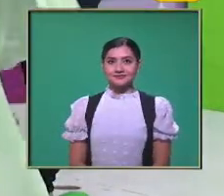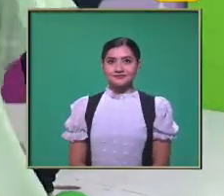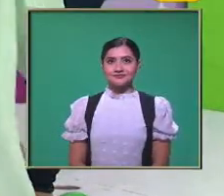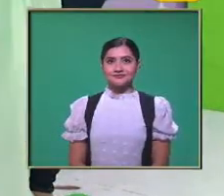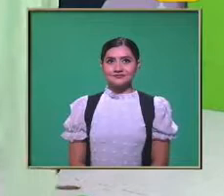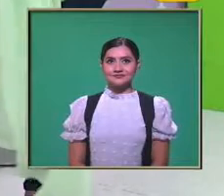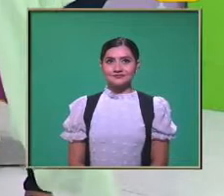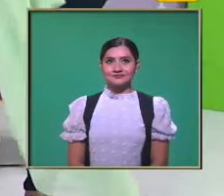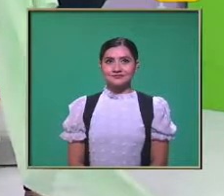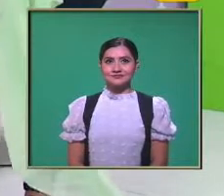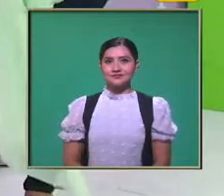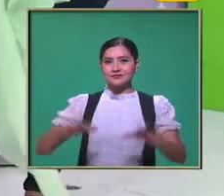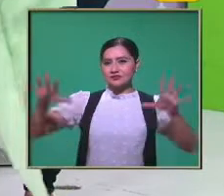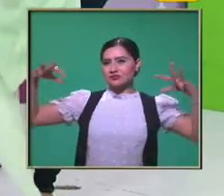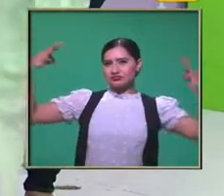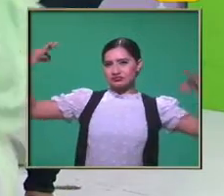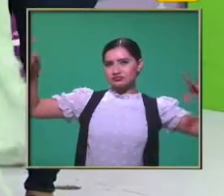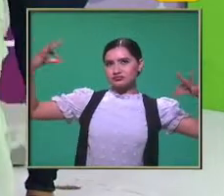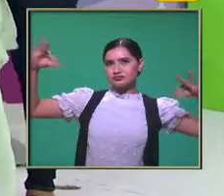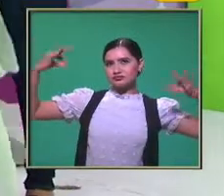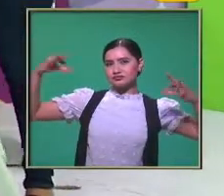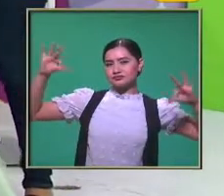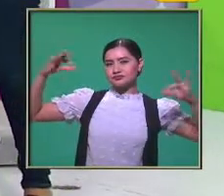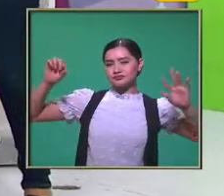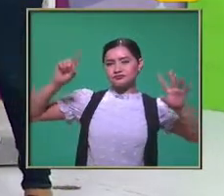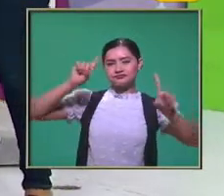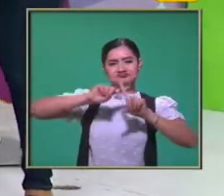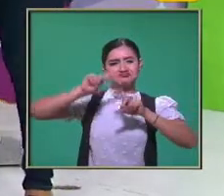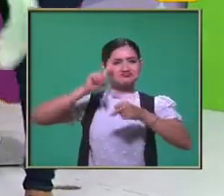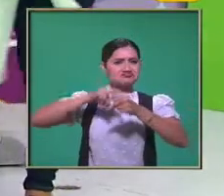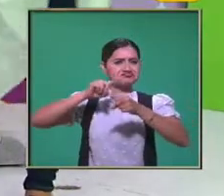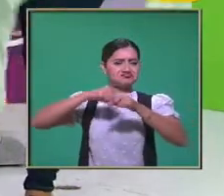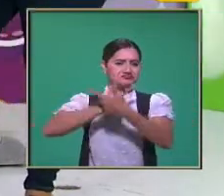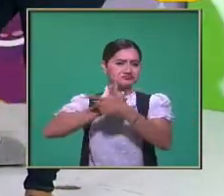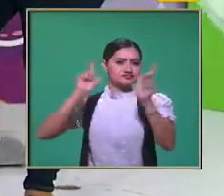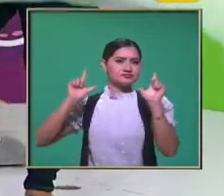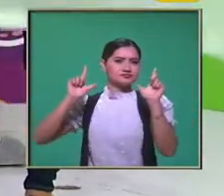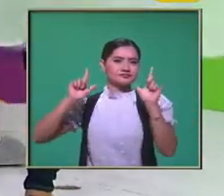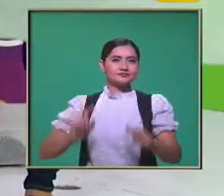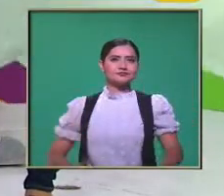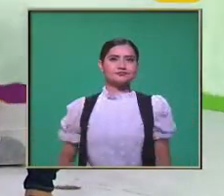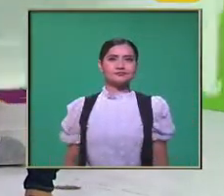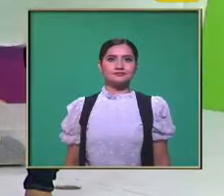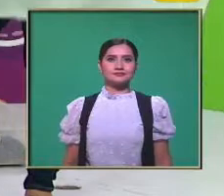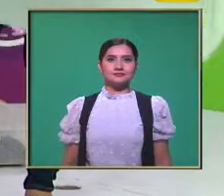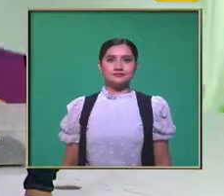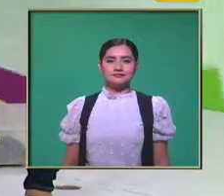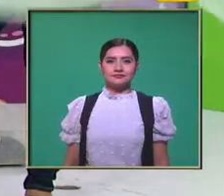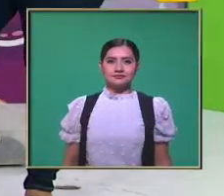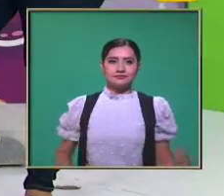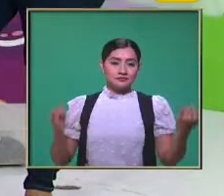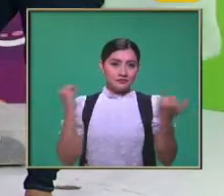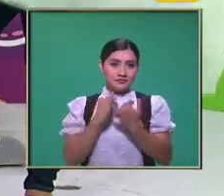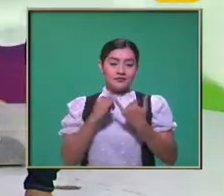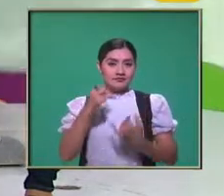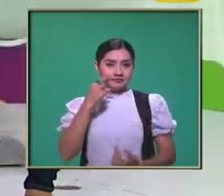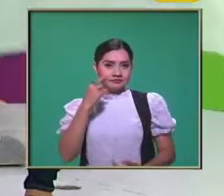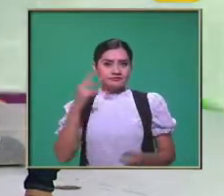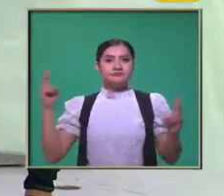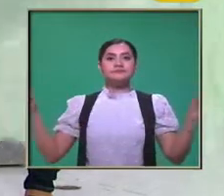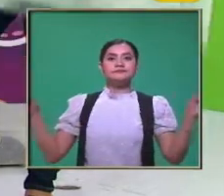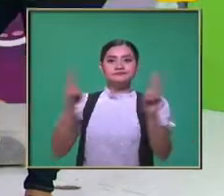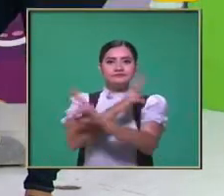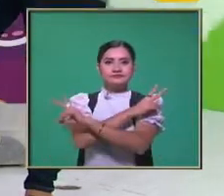pues, pashminas, no sé, algunas telitas que ustedes tengan en casa. Sí, estas telitas que nosotros tenemos aquí, igual, con el viento